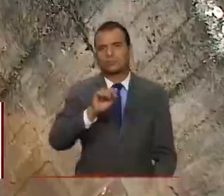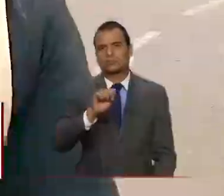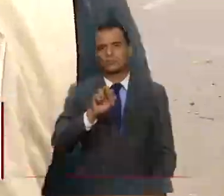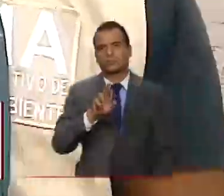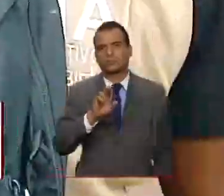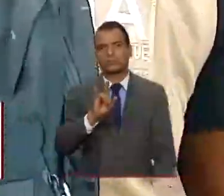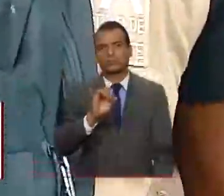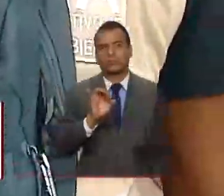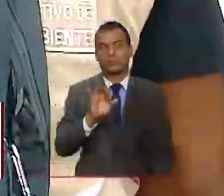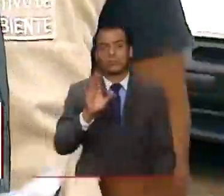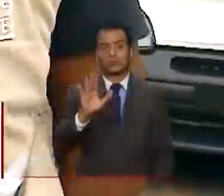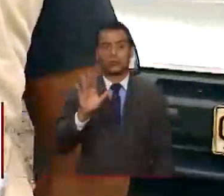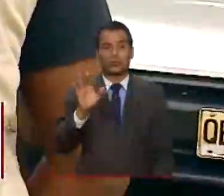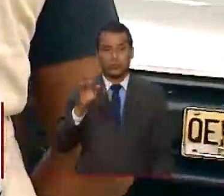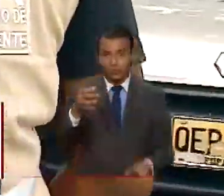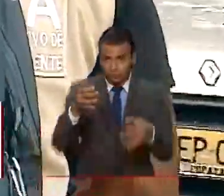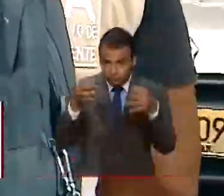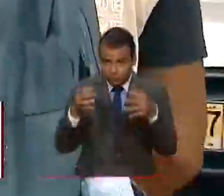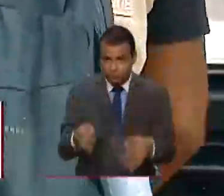críticos pues